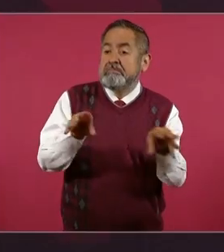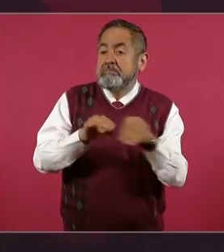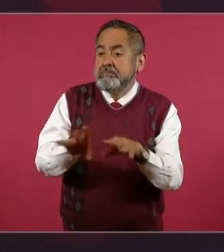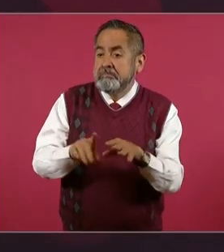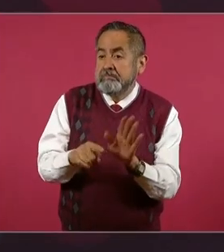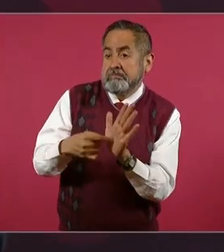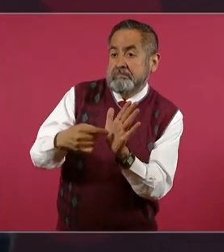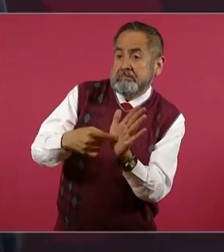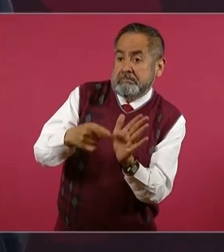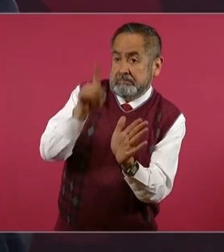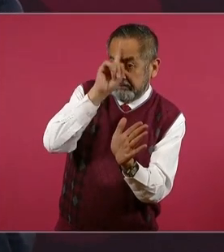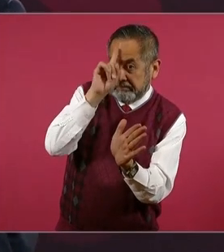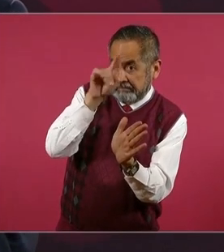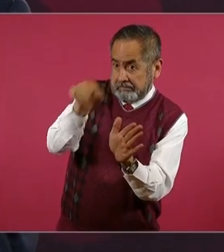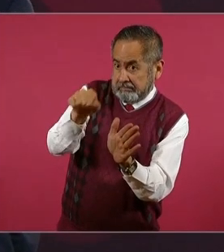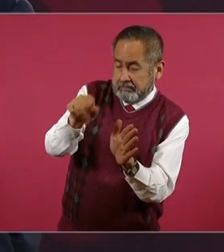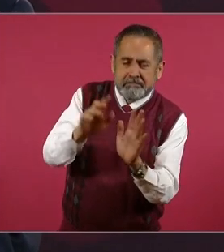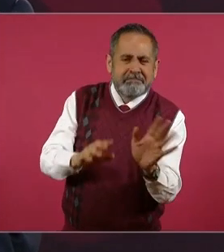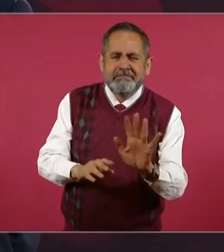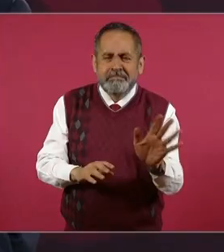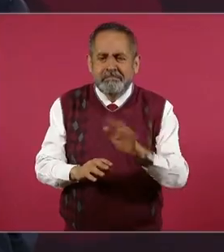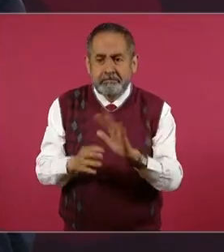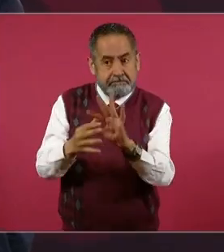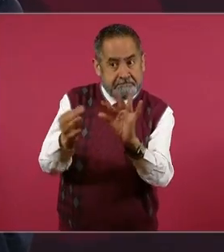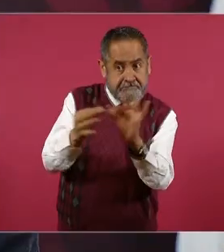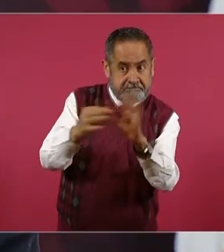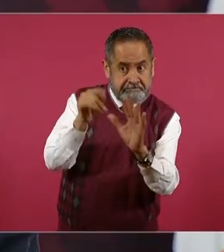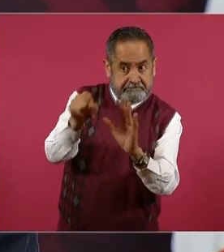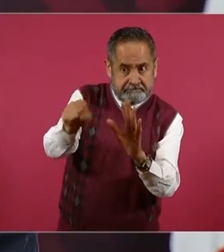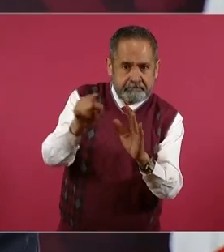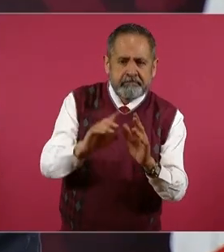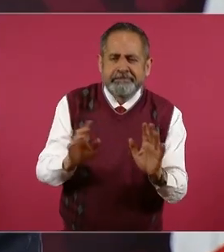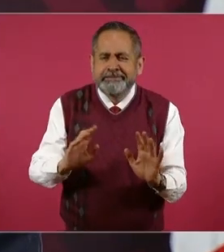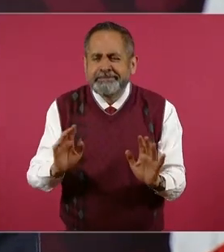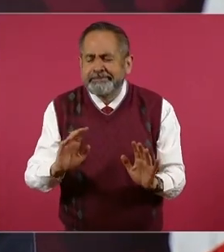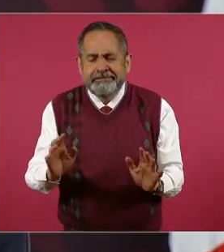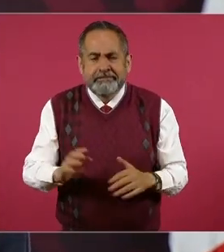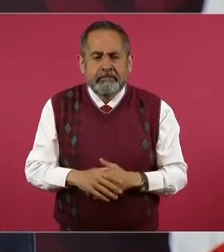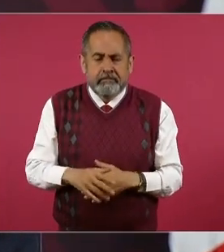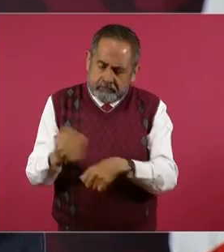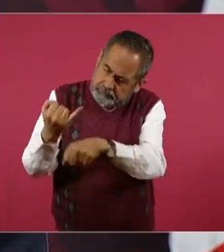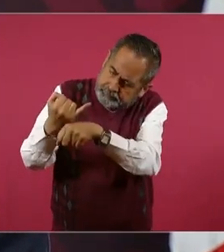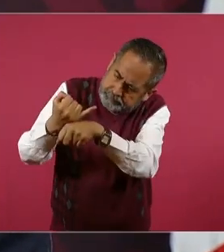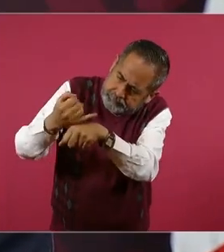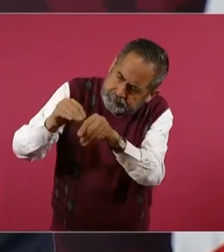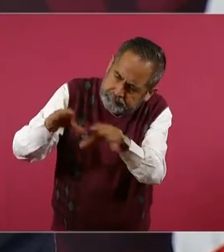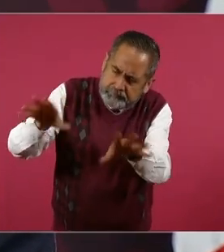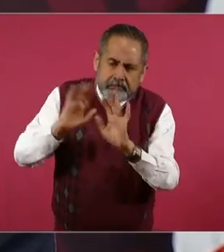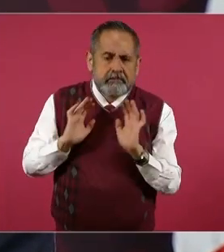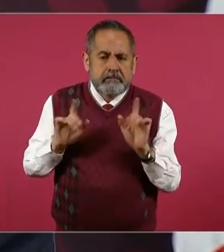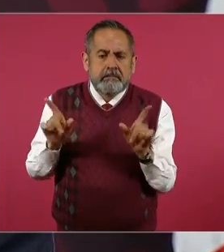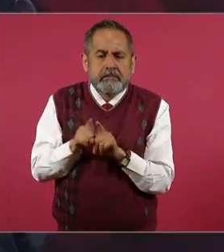orientar, no concientizar, no adoctrinar, informar,